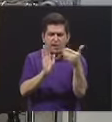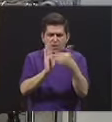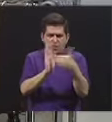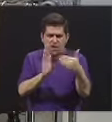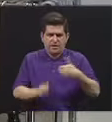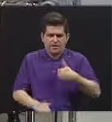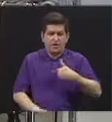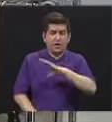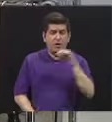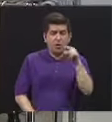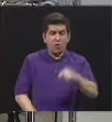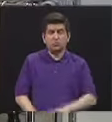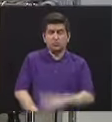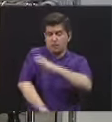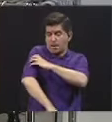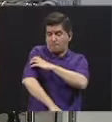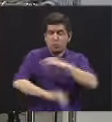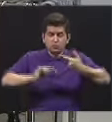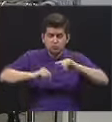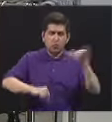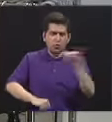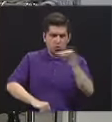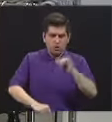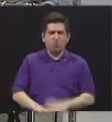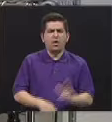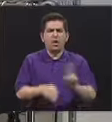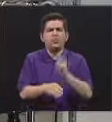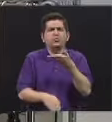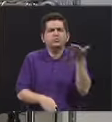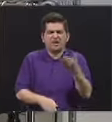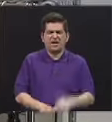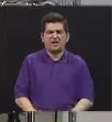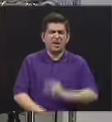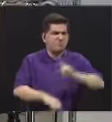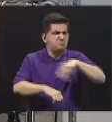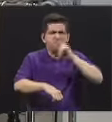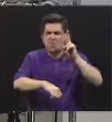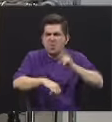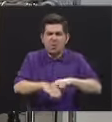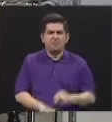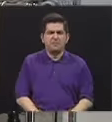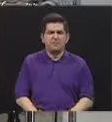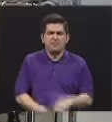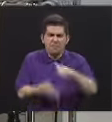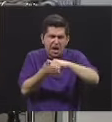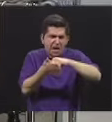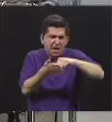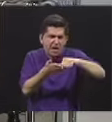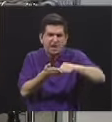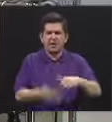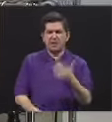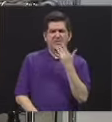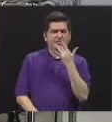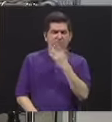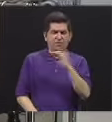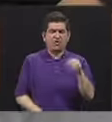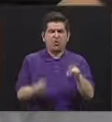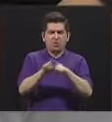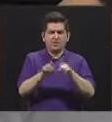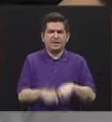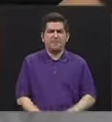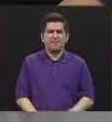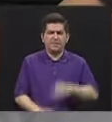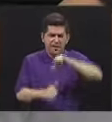las articulaciones afectadas o si te duele el músculo Pues también en el músculo Qué utilizar Generalmente pueden utilizar o la crema de su gusto